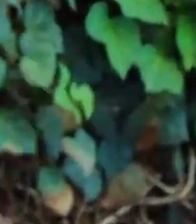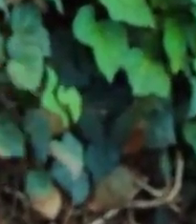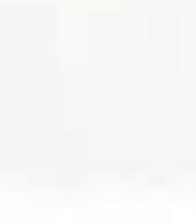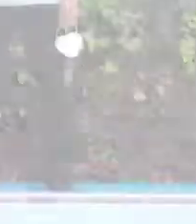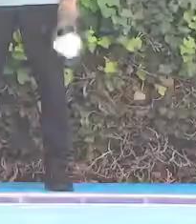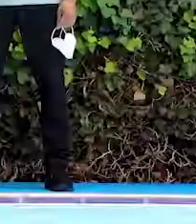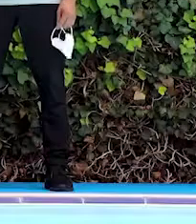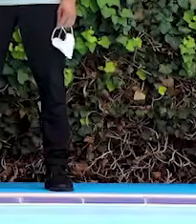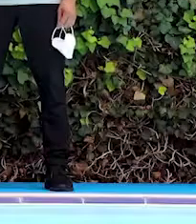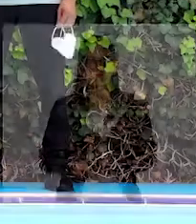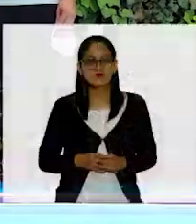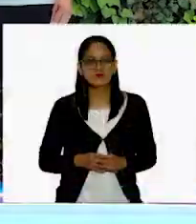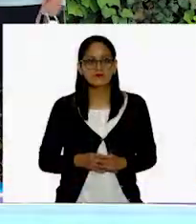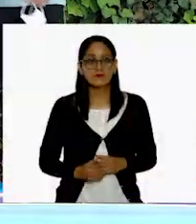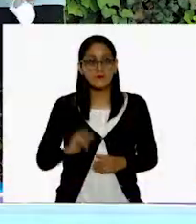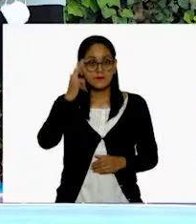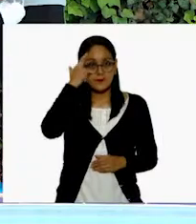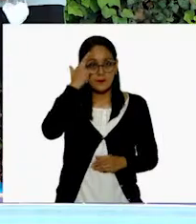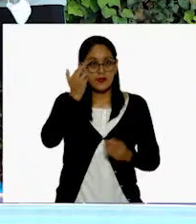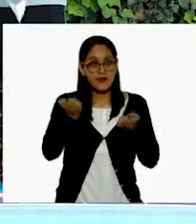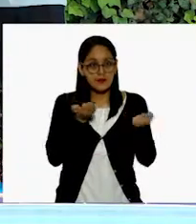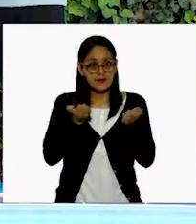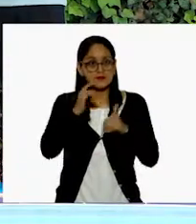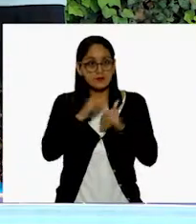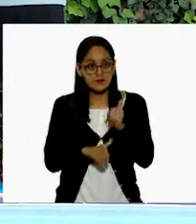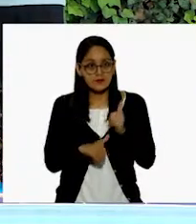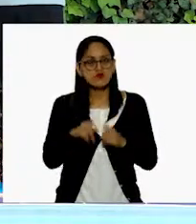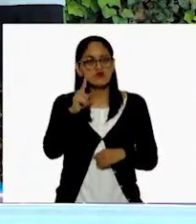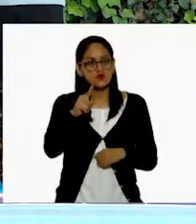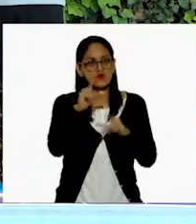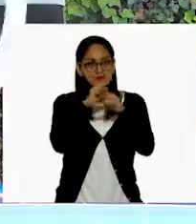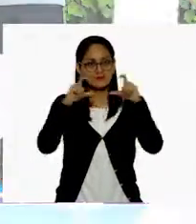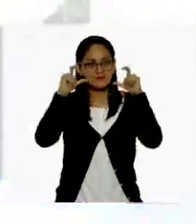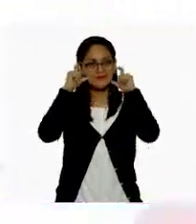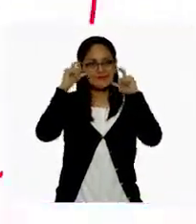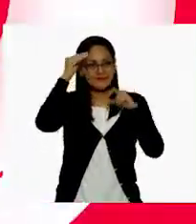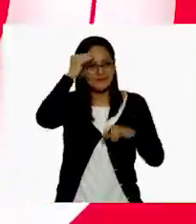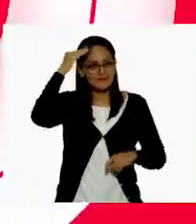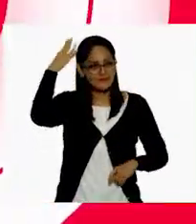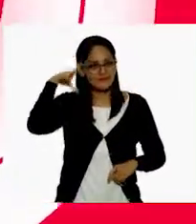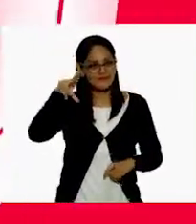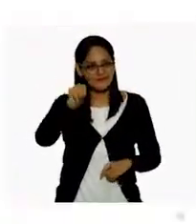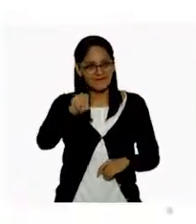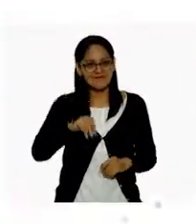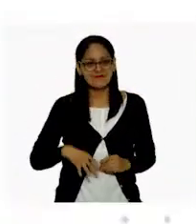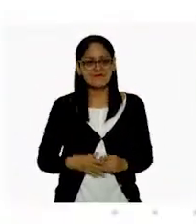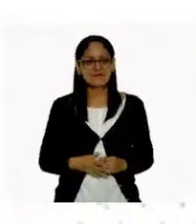alto. Recuerda, al terminar la activación, no olvides la protección.